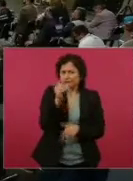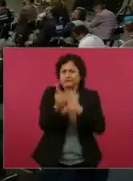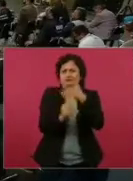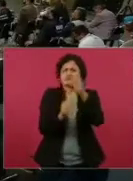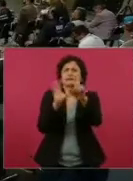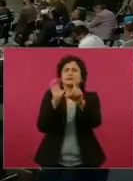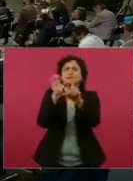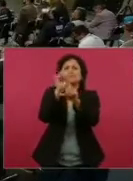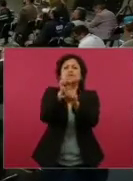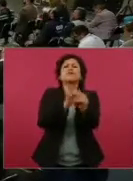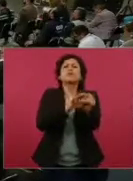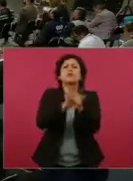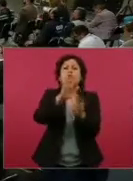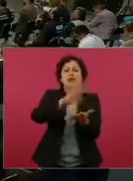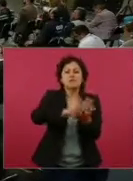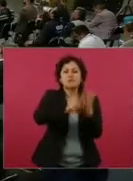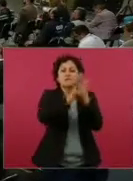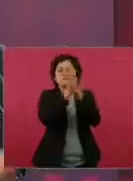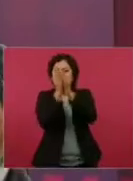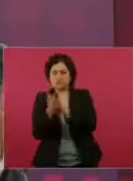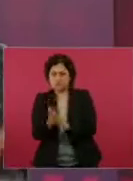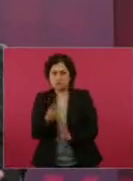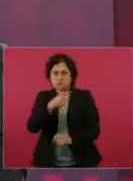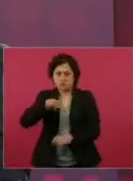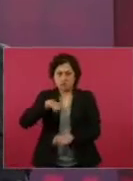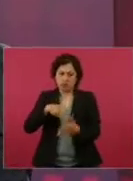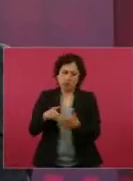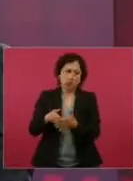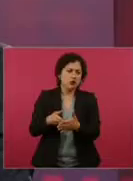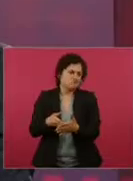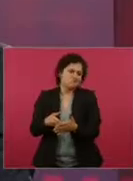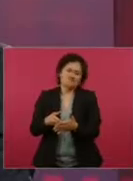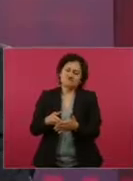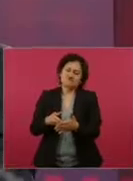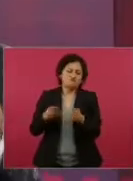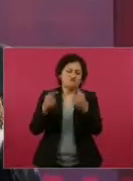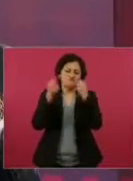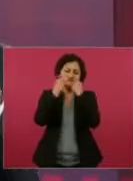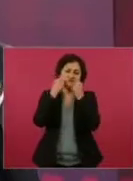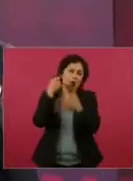avanzando. En el caso de Ayotzinapa,